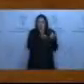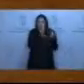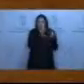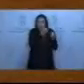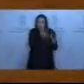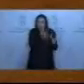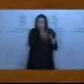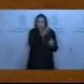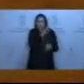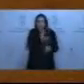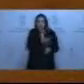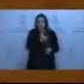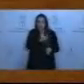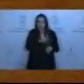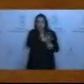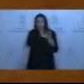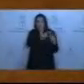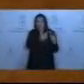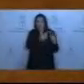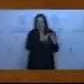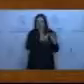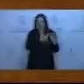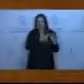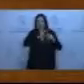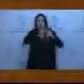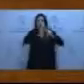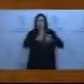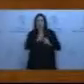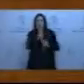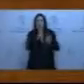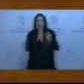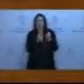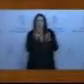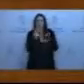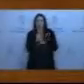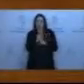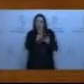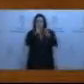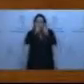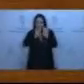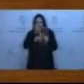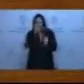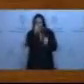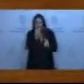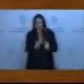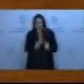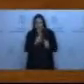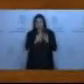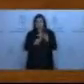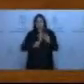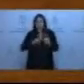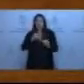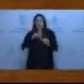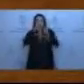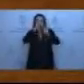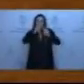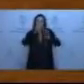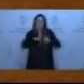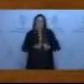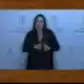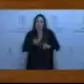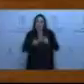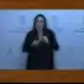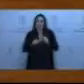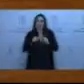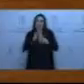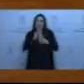una de ellas. El tercero, hacer un análisis económico-financiero de las existentes entidades y luego hacer un análisis específico de 3 aspectos. Uno